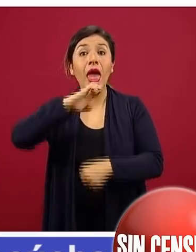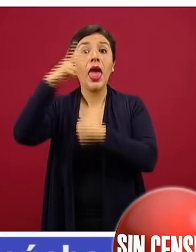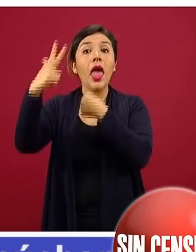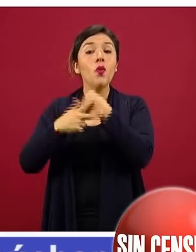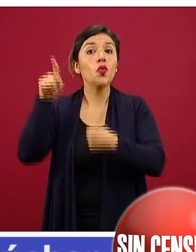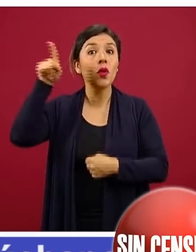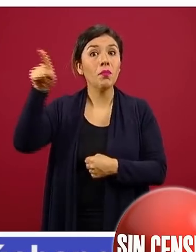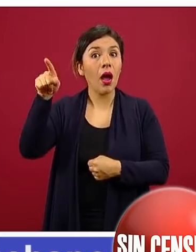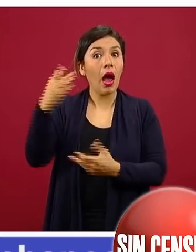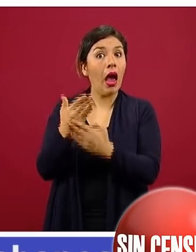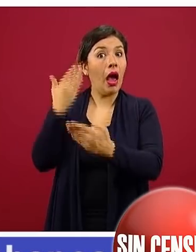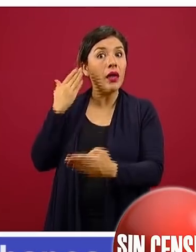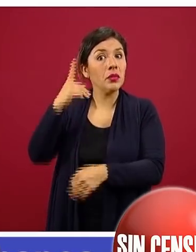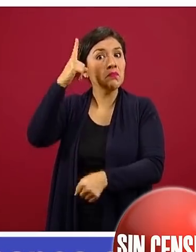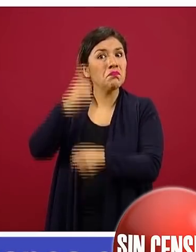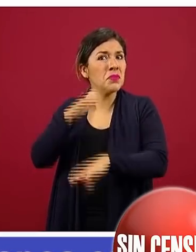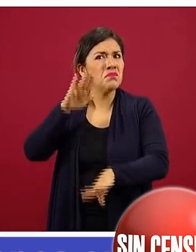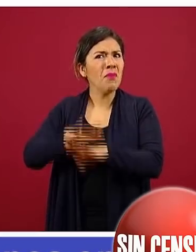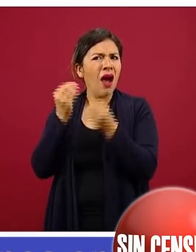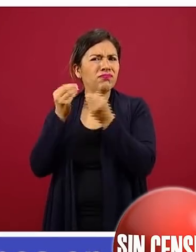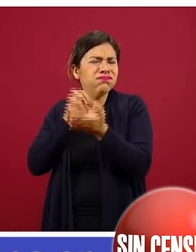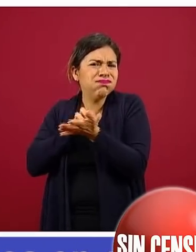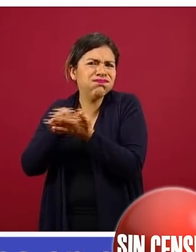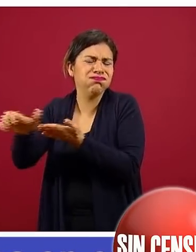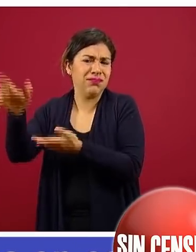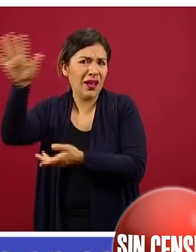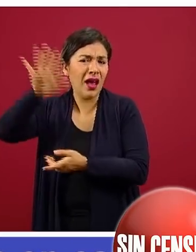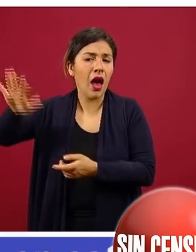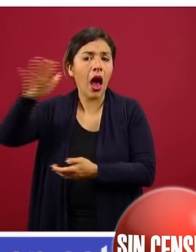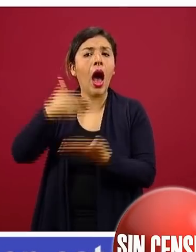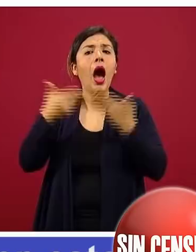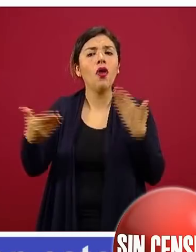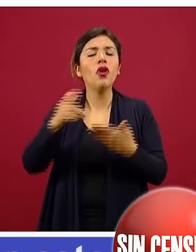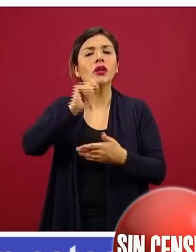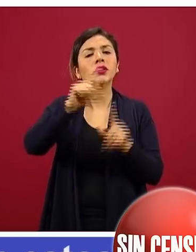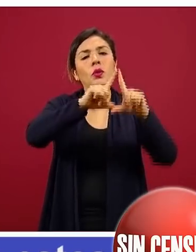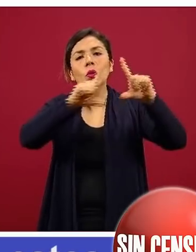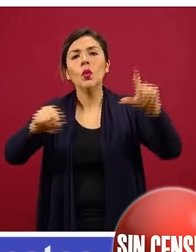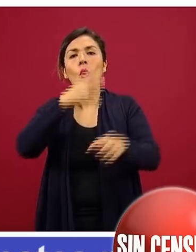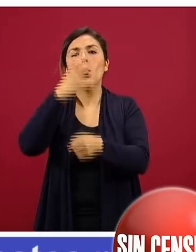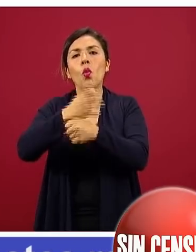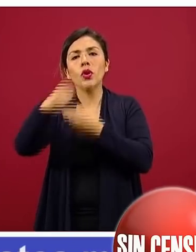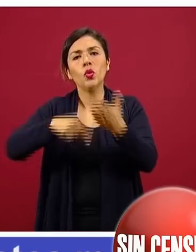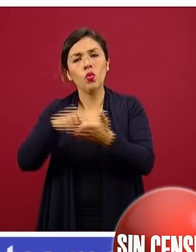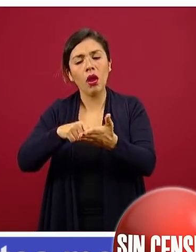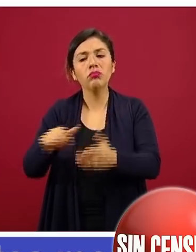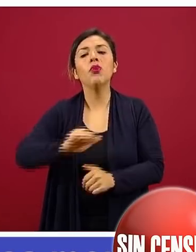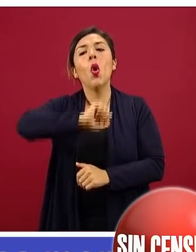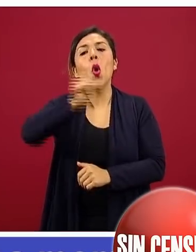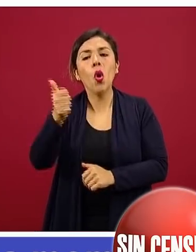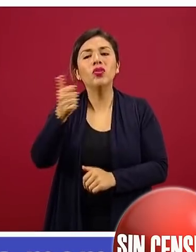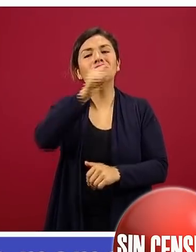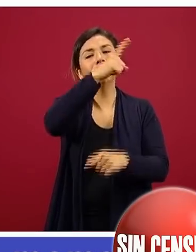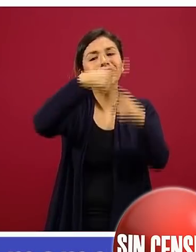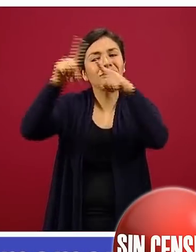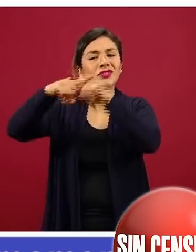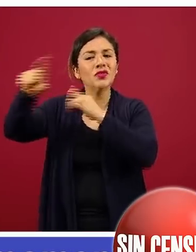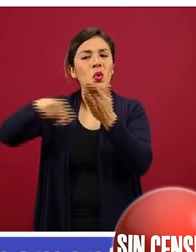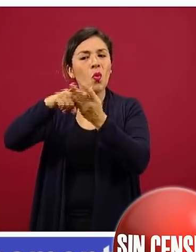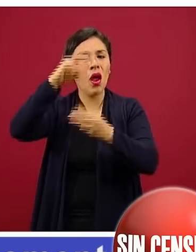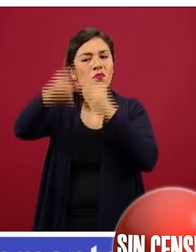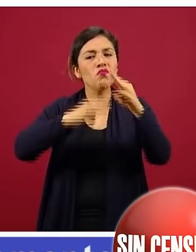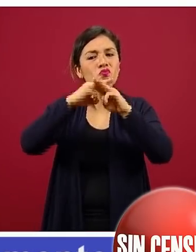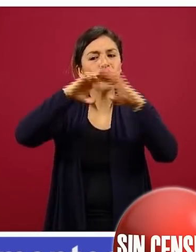había sido la región más afectada originalmente, ya ocupa el 4º lugar. En cambio, otros continentes, otras regiones del